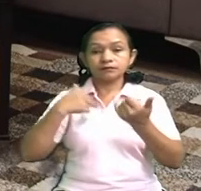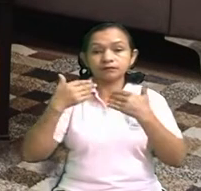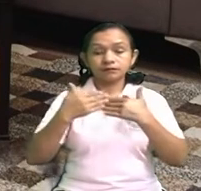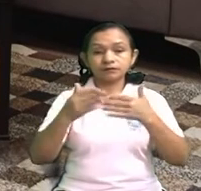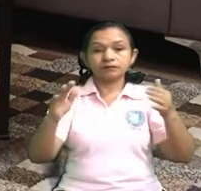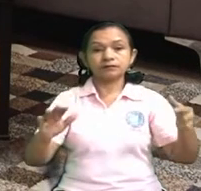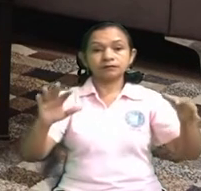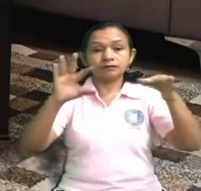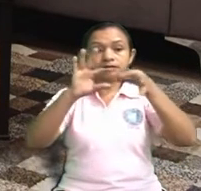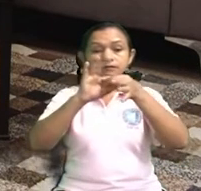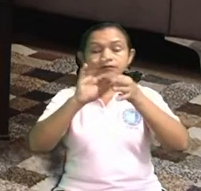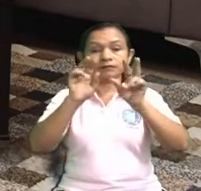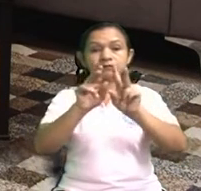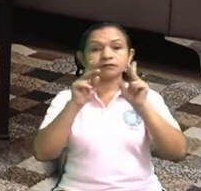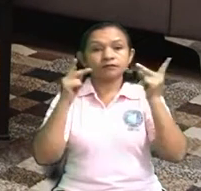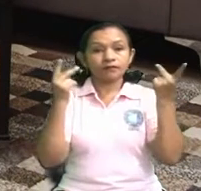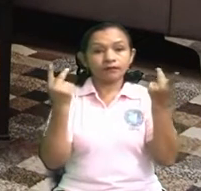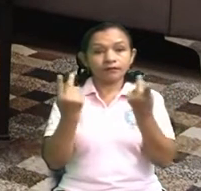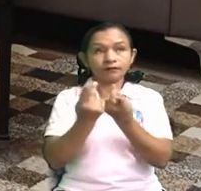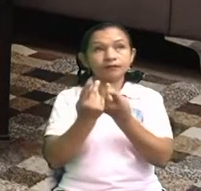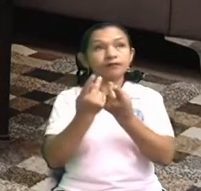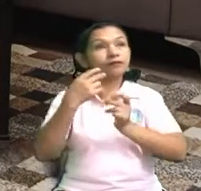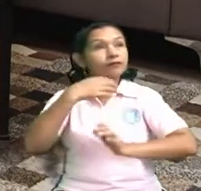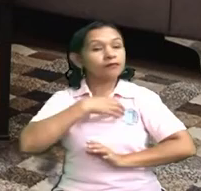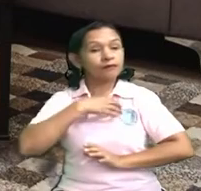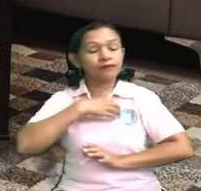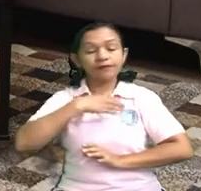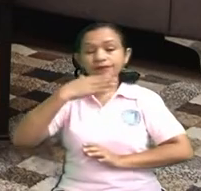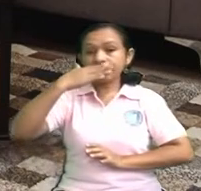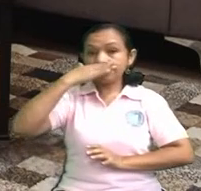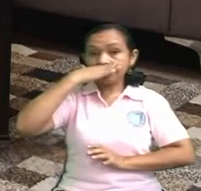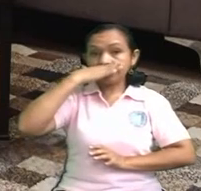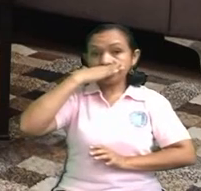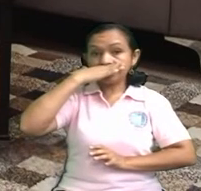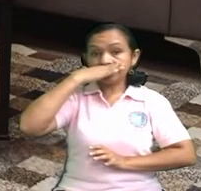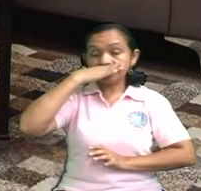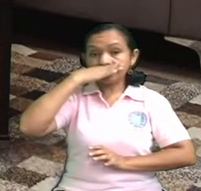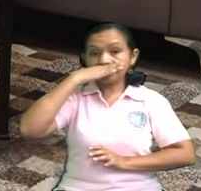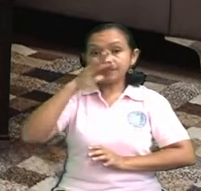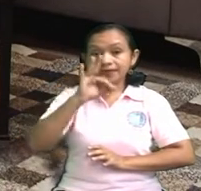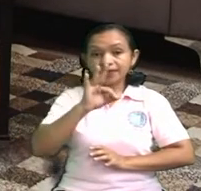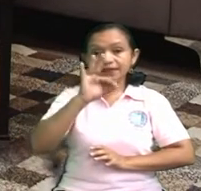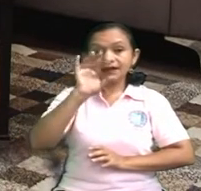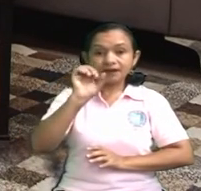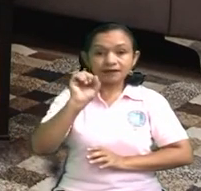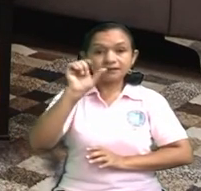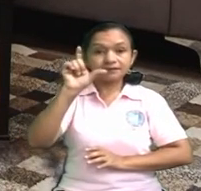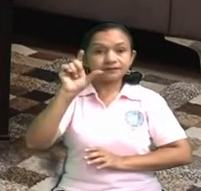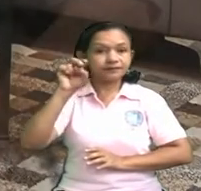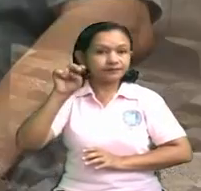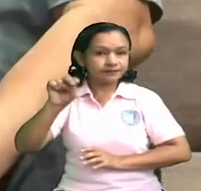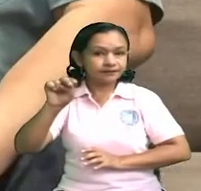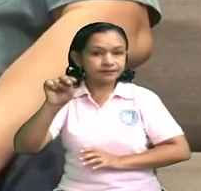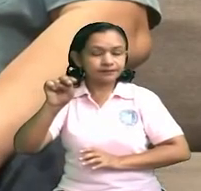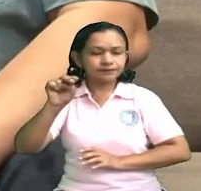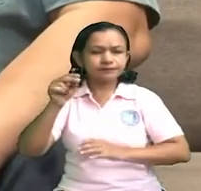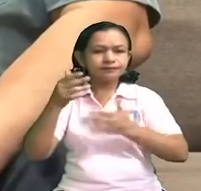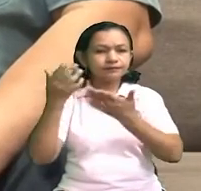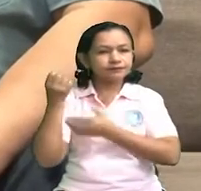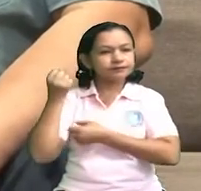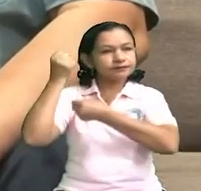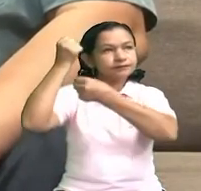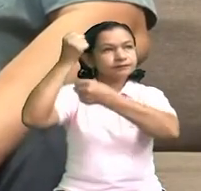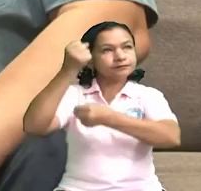junto a su pueblo nuestra vanguardia, el Frente Sandinista de Liberación Nacional, okay, cuyo fundador